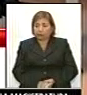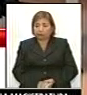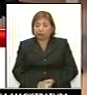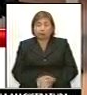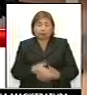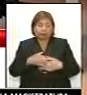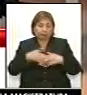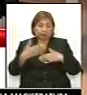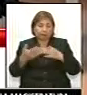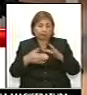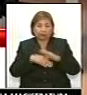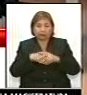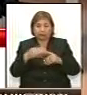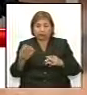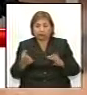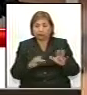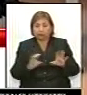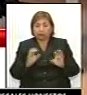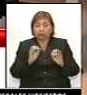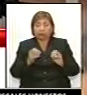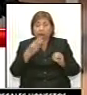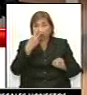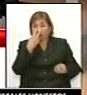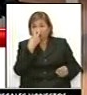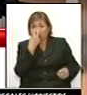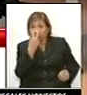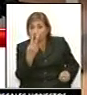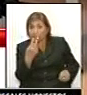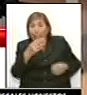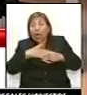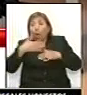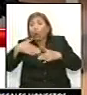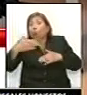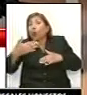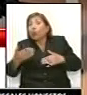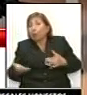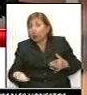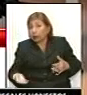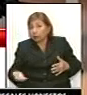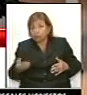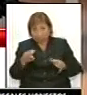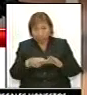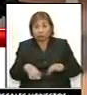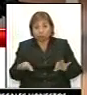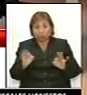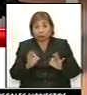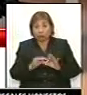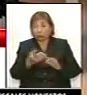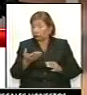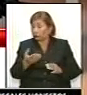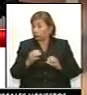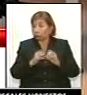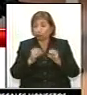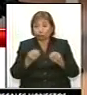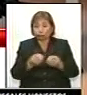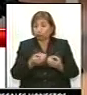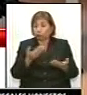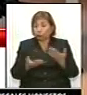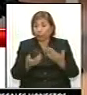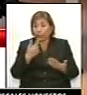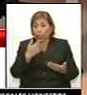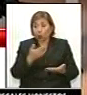sabido luego o con las interacciones que ha podido ver posteriormente, ¿usted diría que era alguien importante dentro de la organización? ¿Era